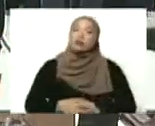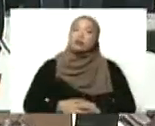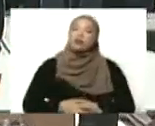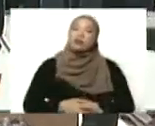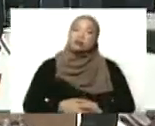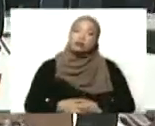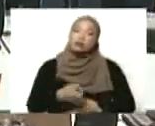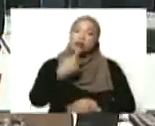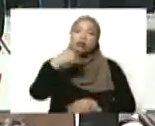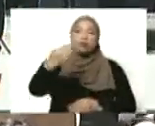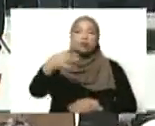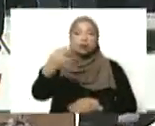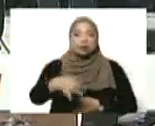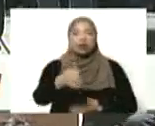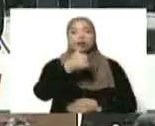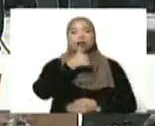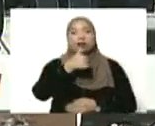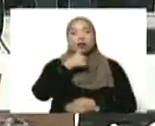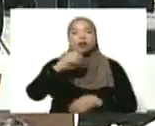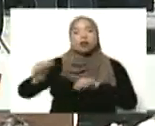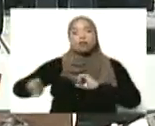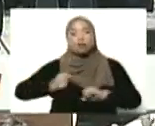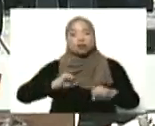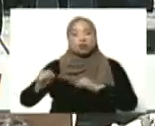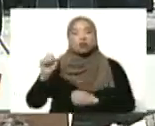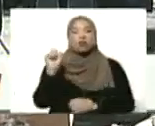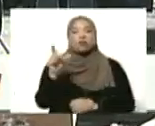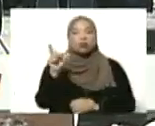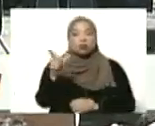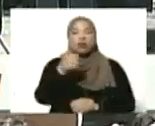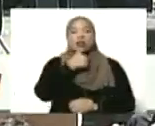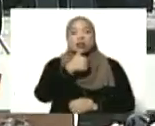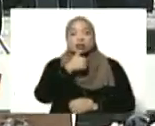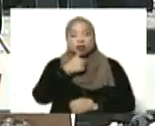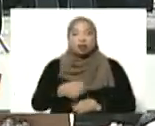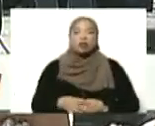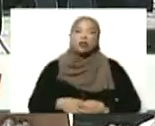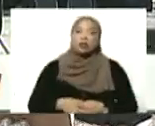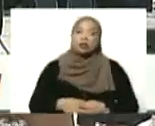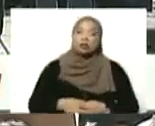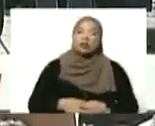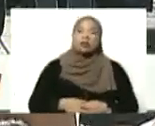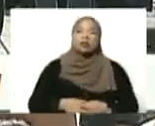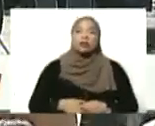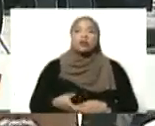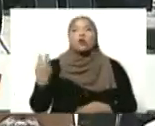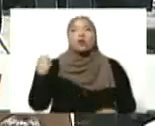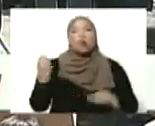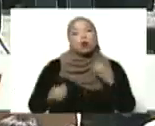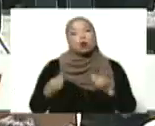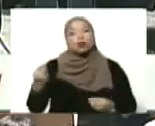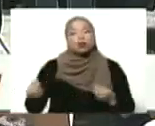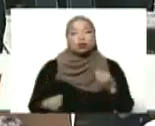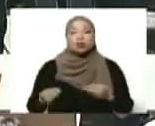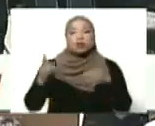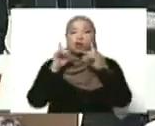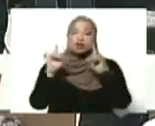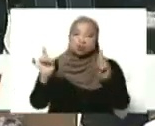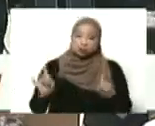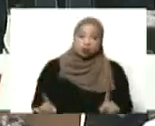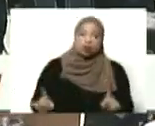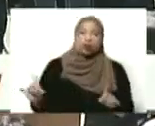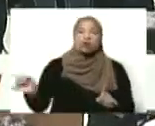En verdad, ¿quién va a mover el partido? ¿Quién va no solo a mover el partido, a organizar, a decidir?